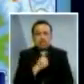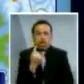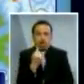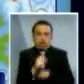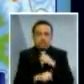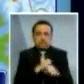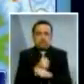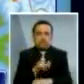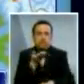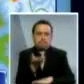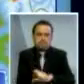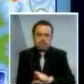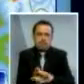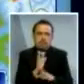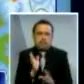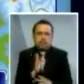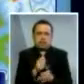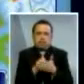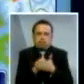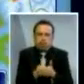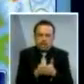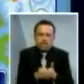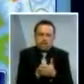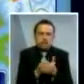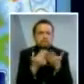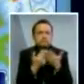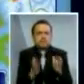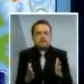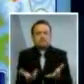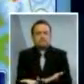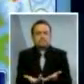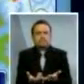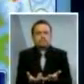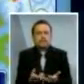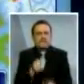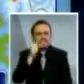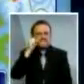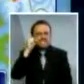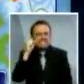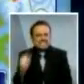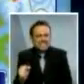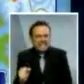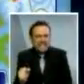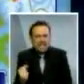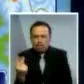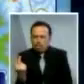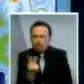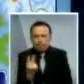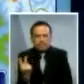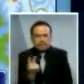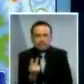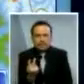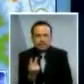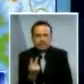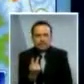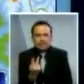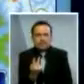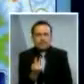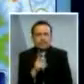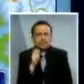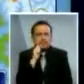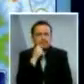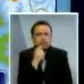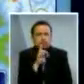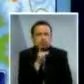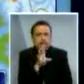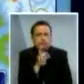años, van a pedir los beneficios, va a haber una presión política, van a quedar libres. Entonces, digo, si asesinar en forma horrorosa a dos personas solo te significan 11